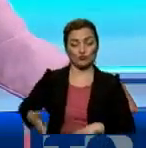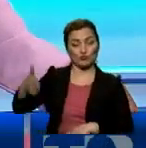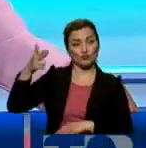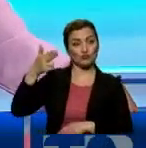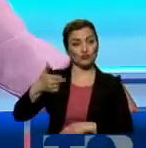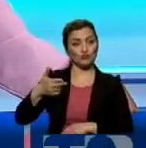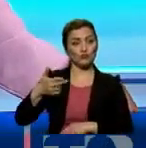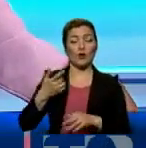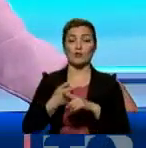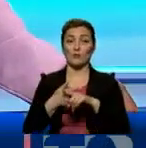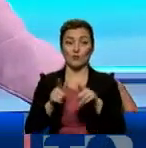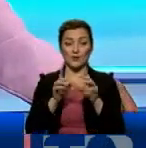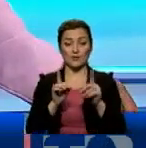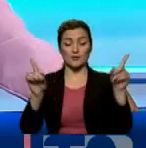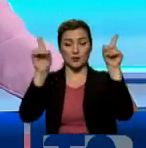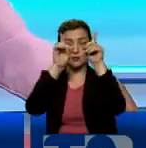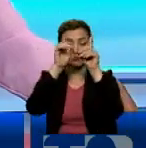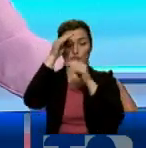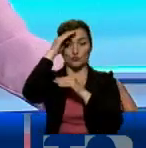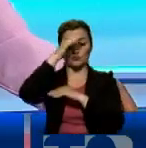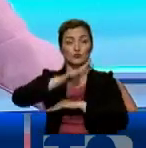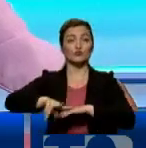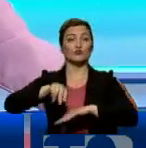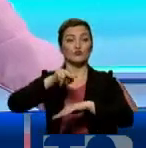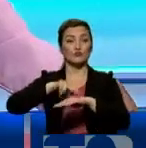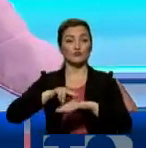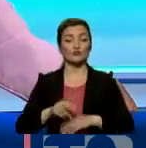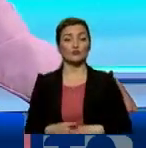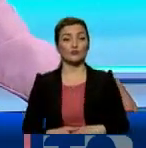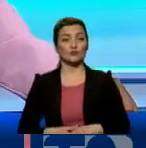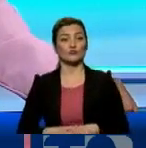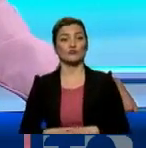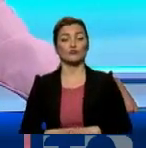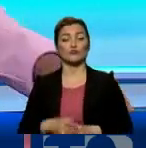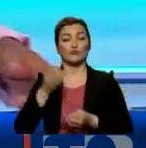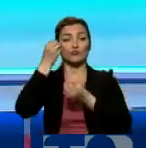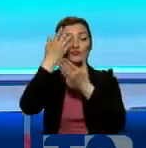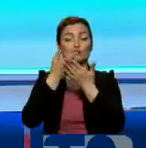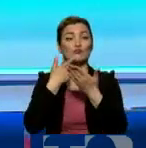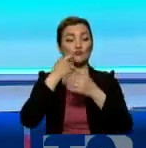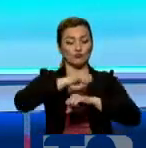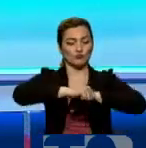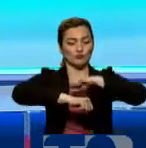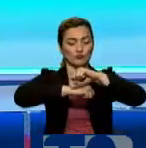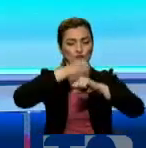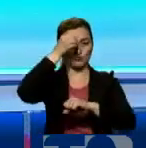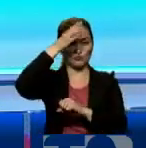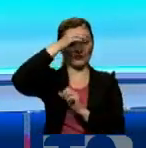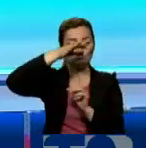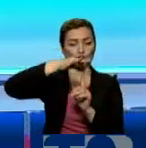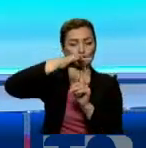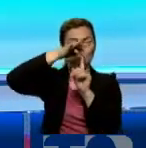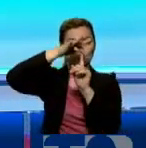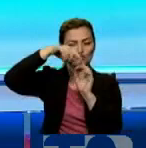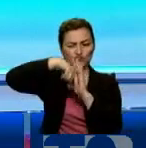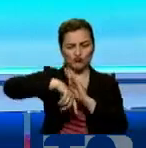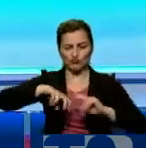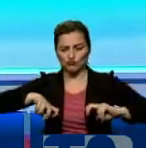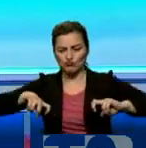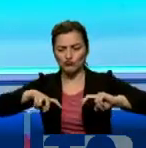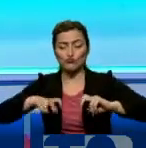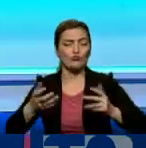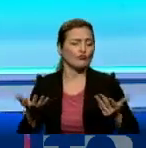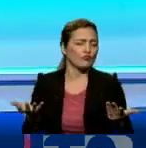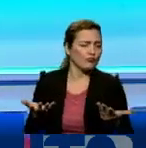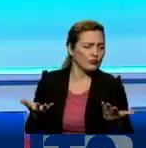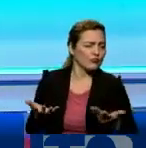o similares, según datos de la Policía Nacional. Los uniformados también aseguran que a través de una estructura de inteligencia se ha empezado a rastrear a las